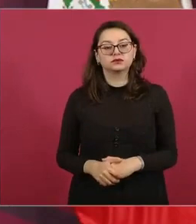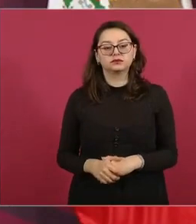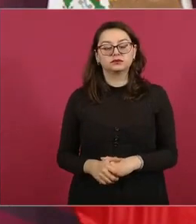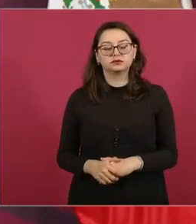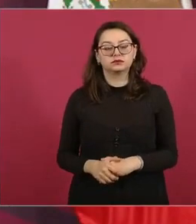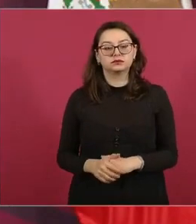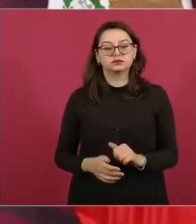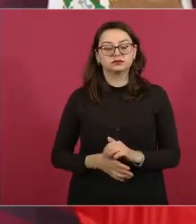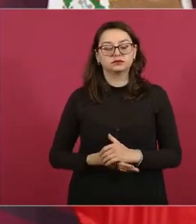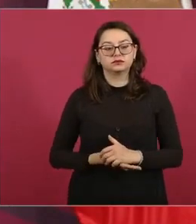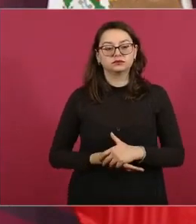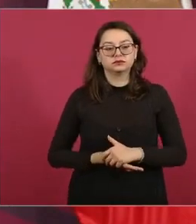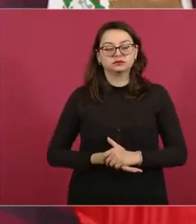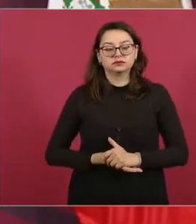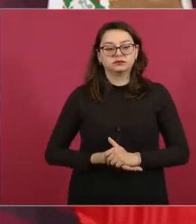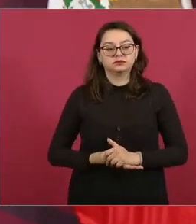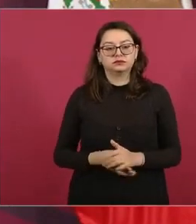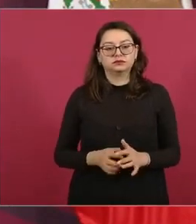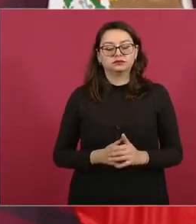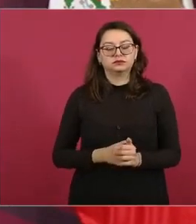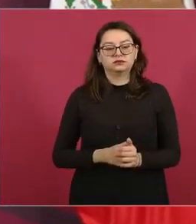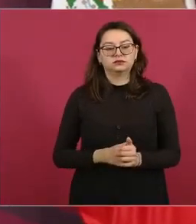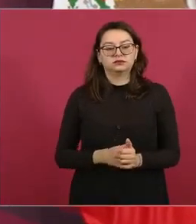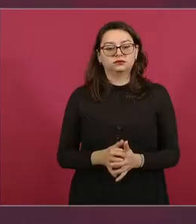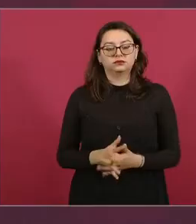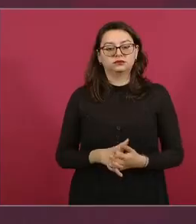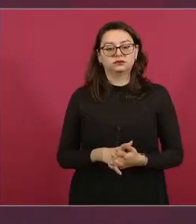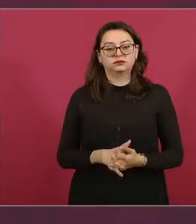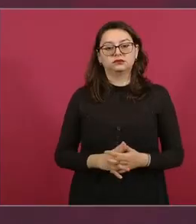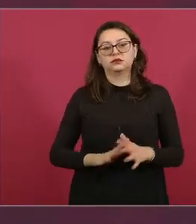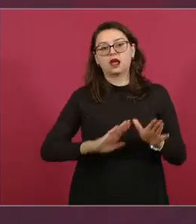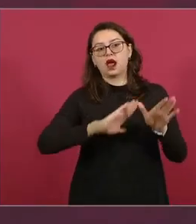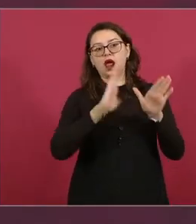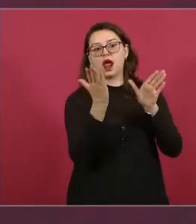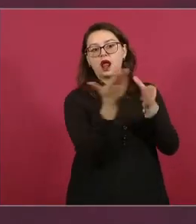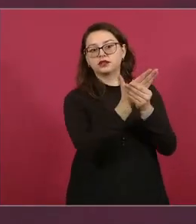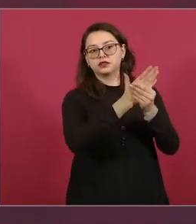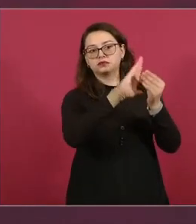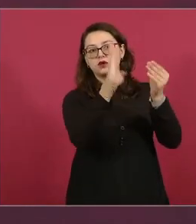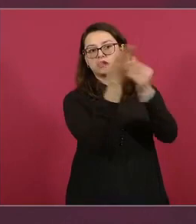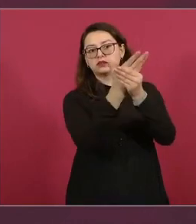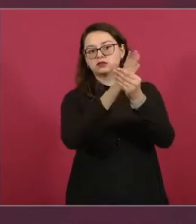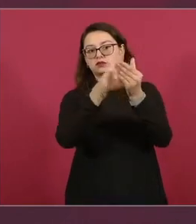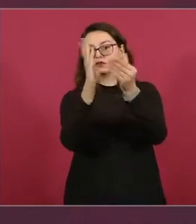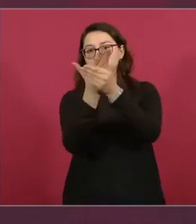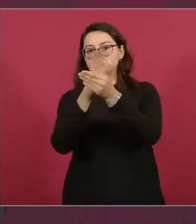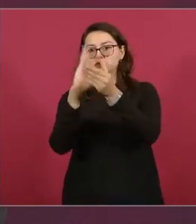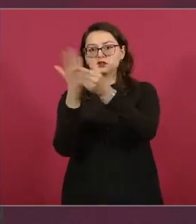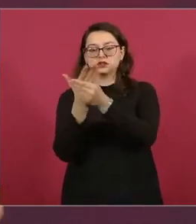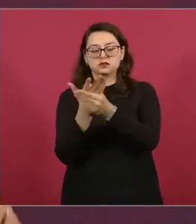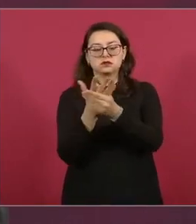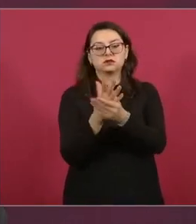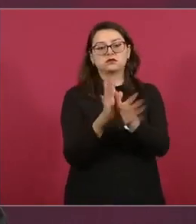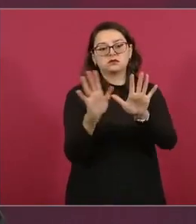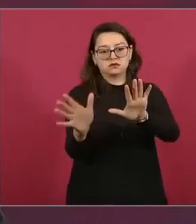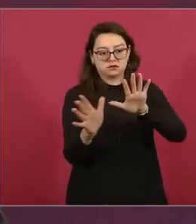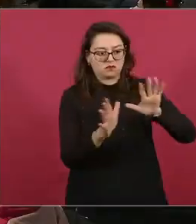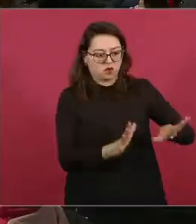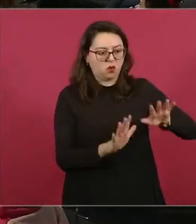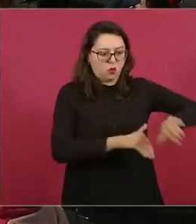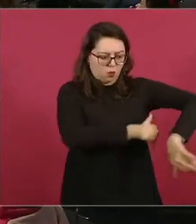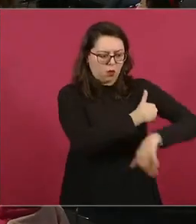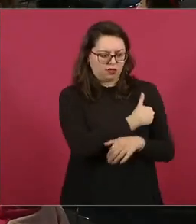Ni modo que ya pasó un determinado tiempo, vamos, archivo muerto, pues sí, pero no se